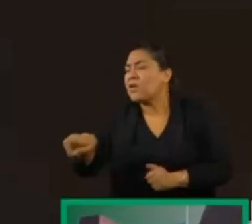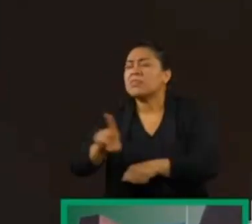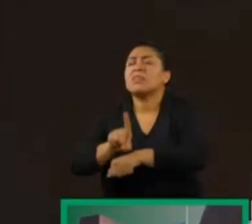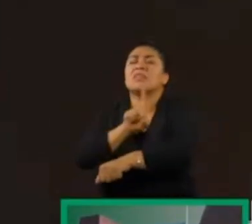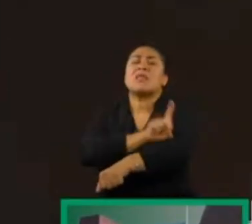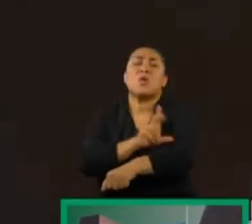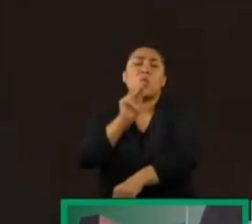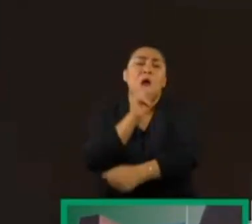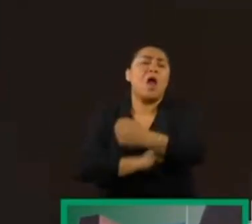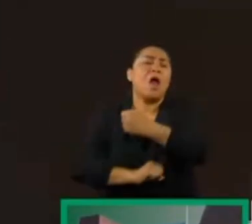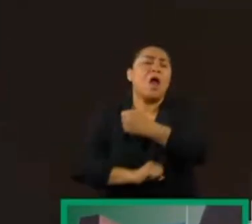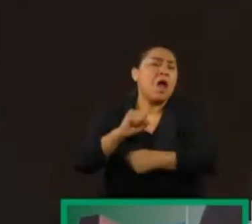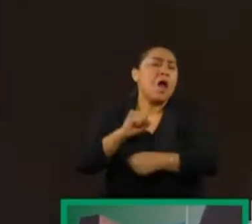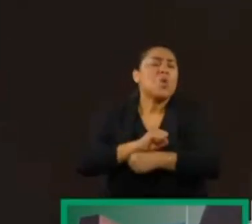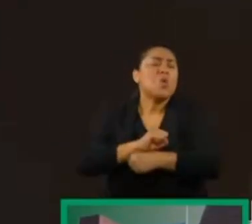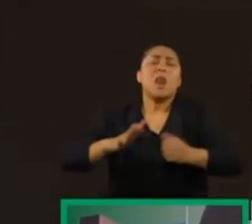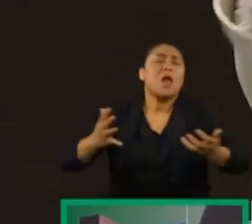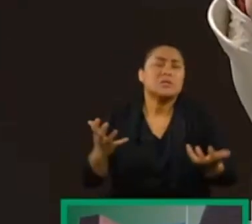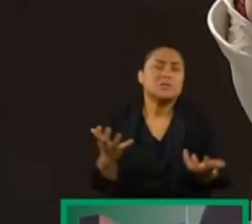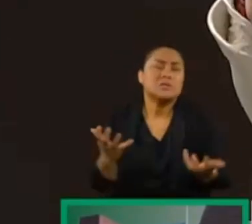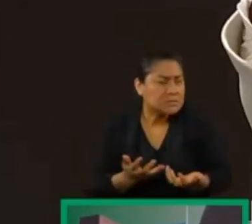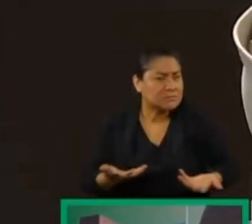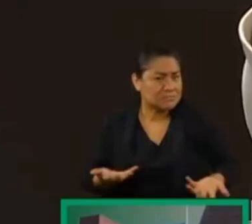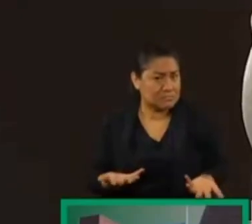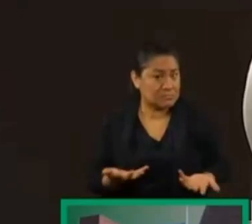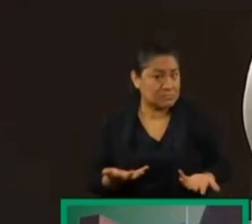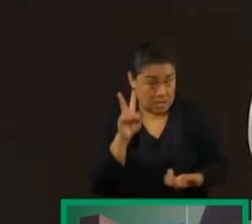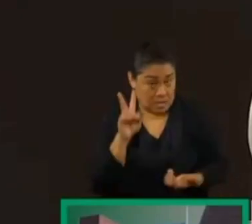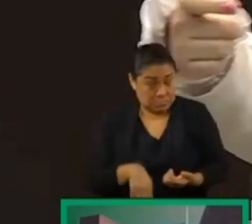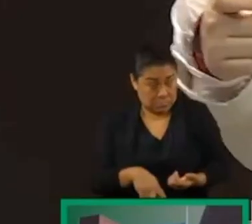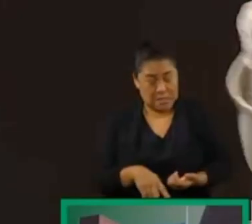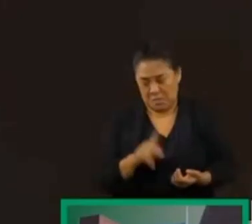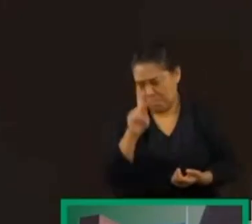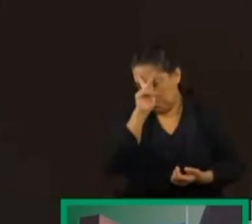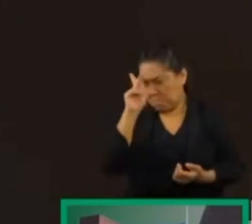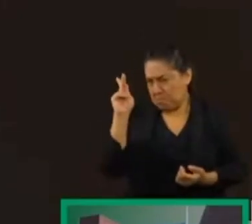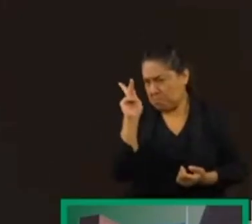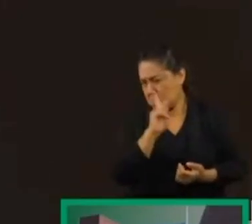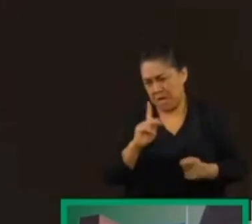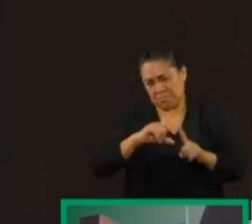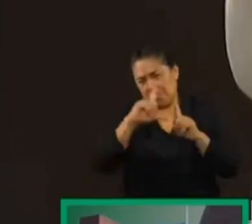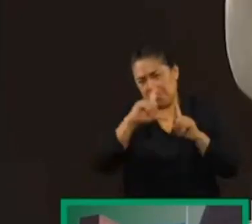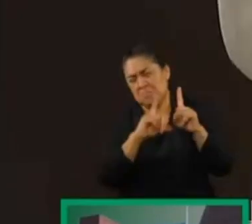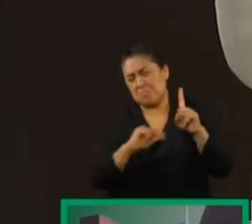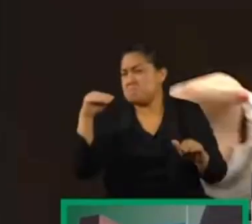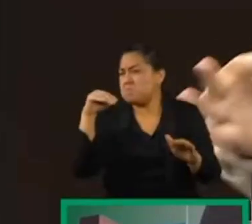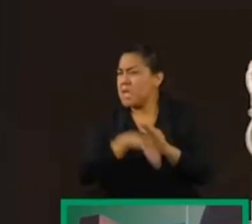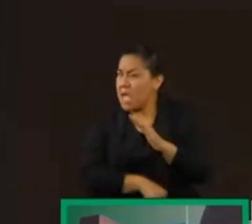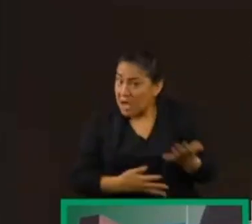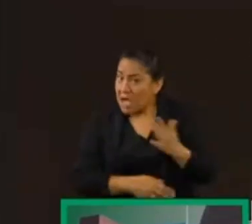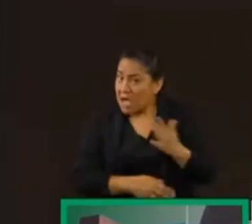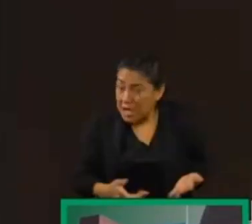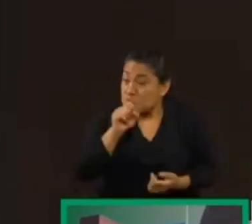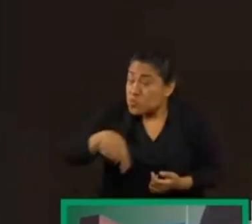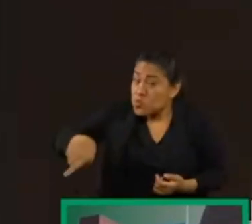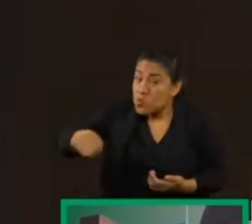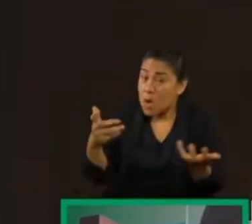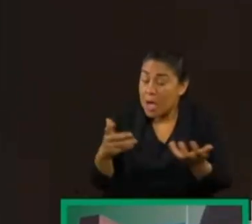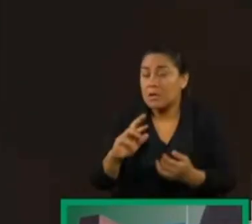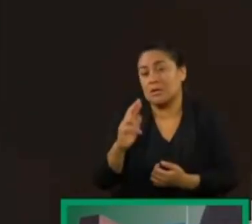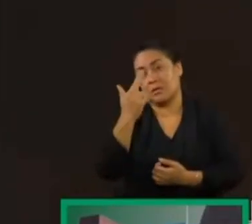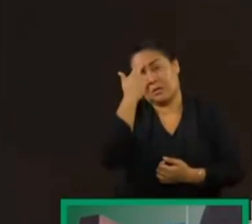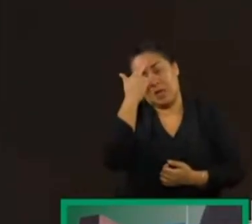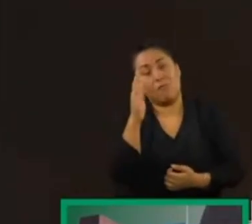durante más de 80 años? Porque llevaron al despeñadero al país, porque llevaron con